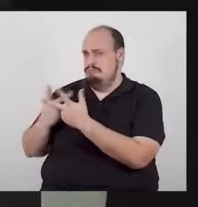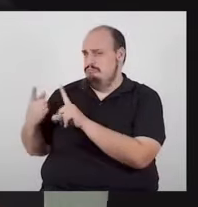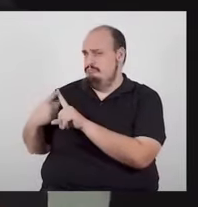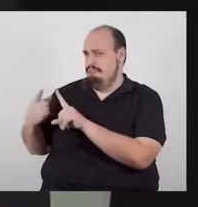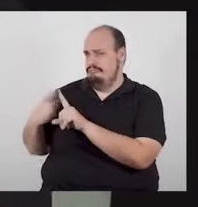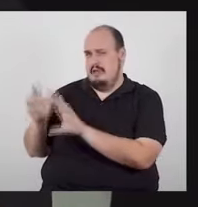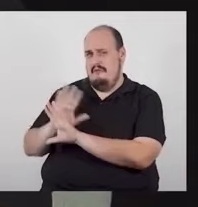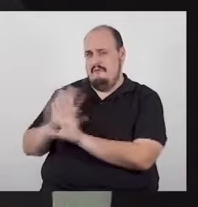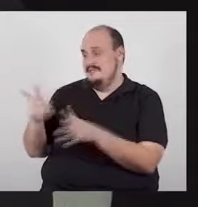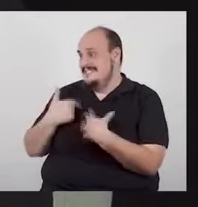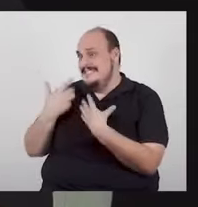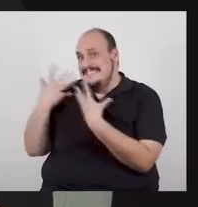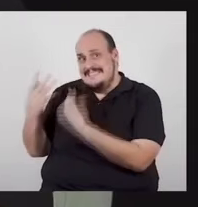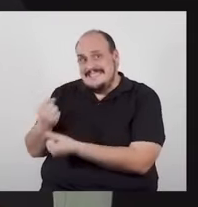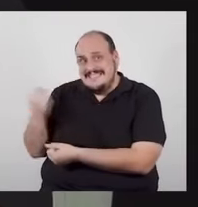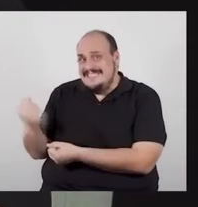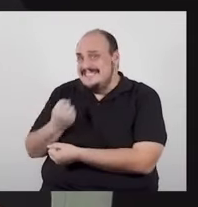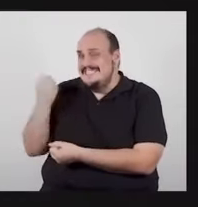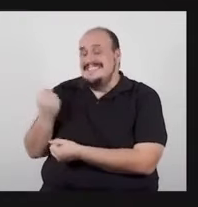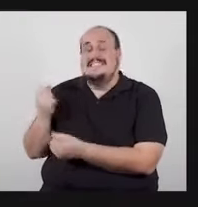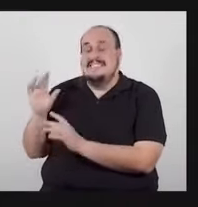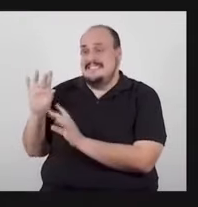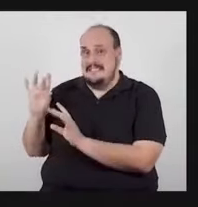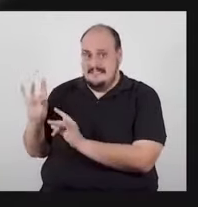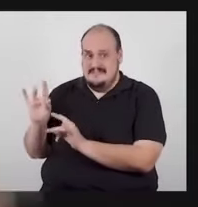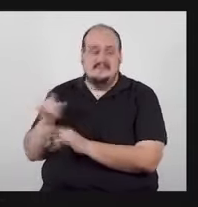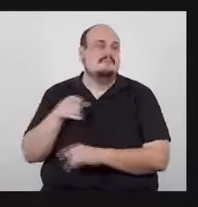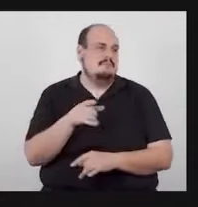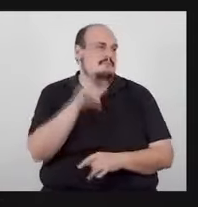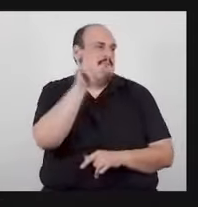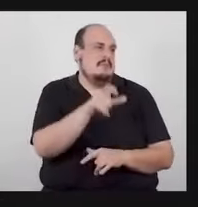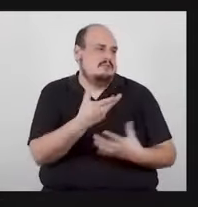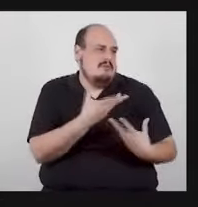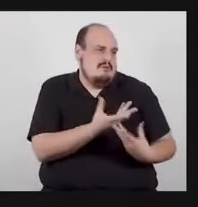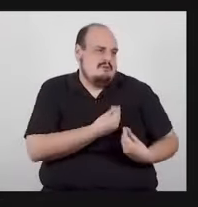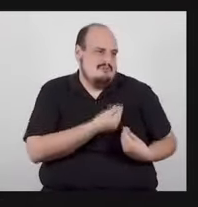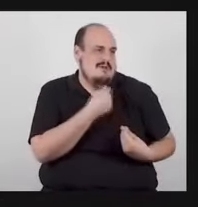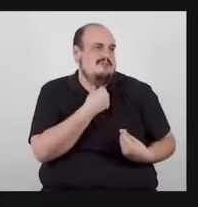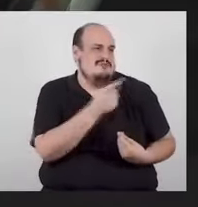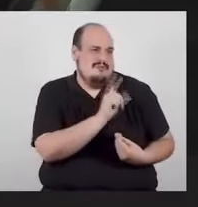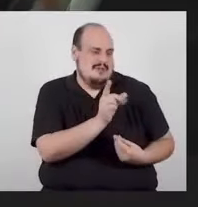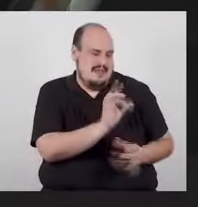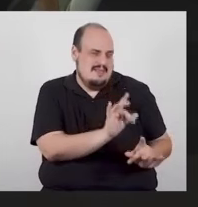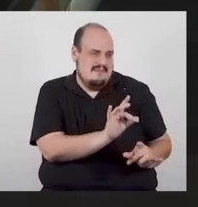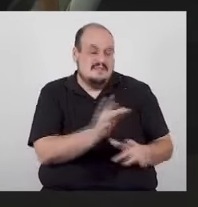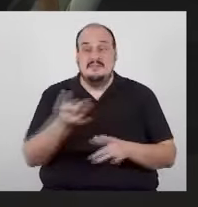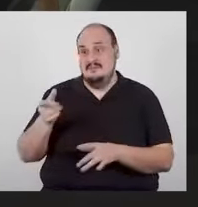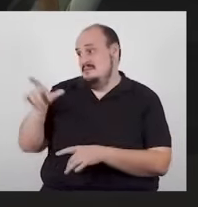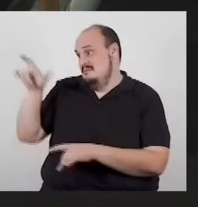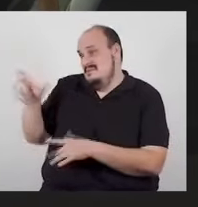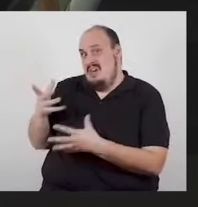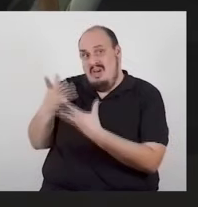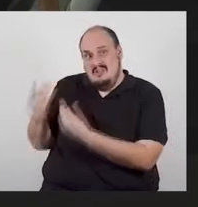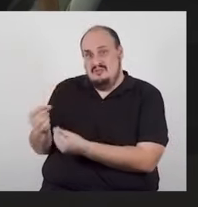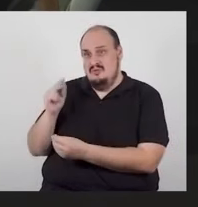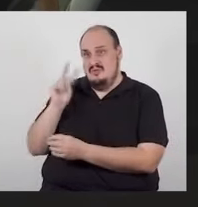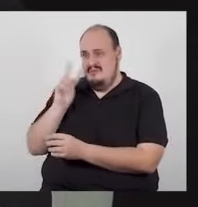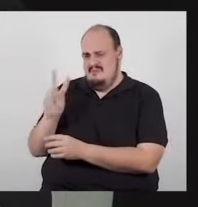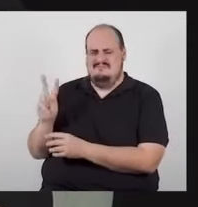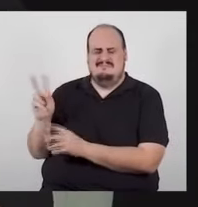ayudarlo, es muy difícil porque está desvirtuada la posibilidad de ayuda en la persona que tiene este